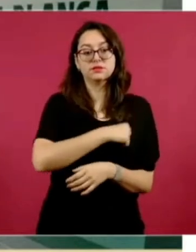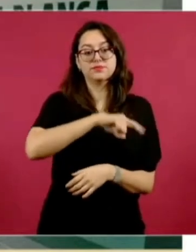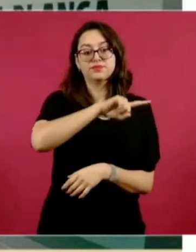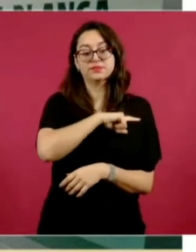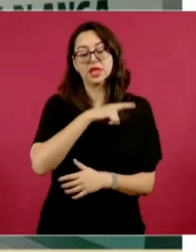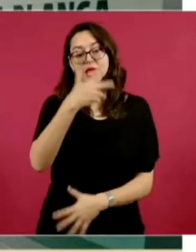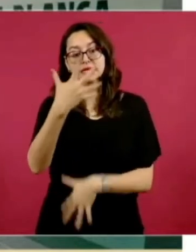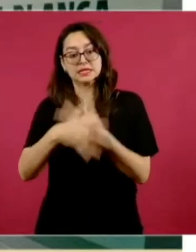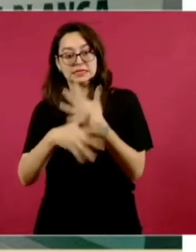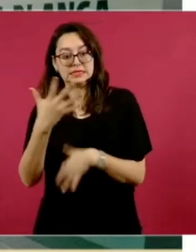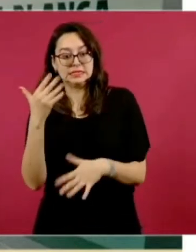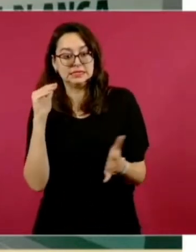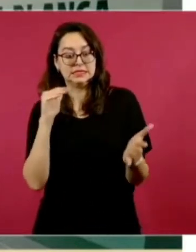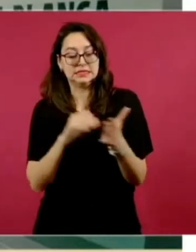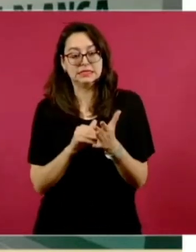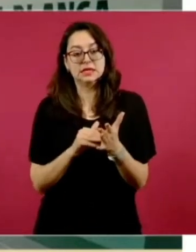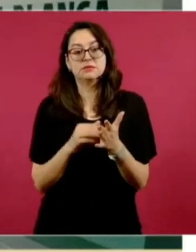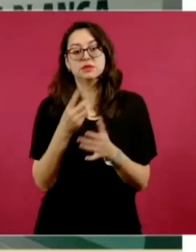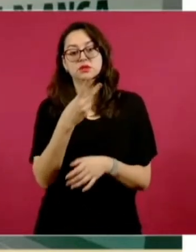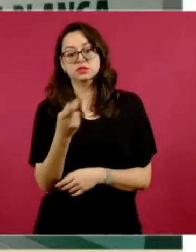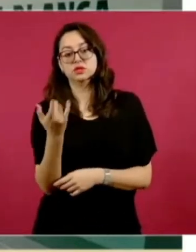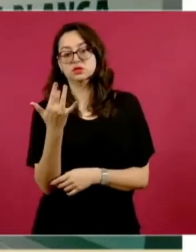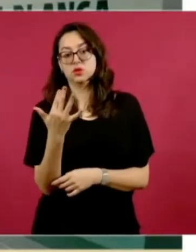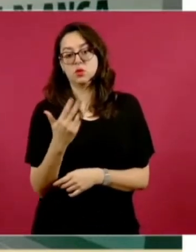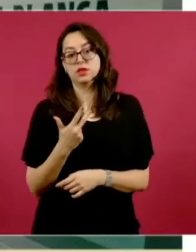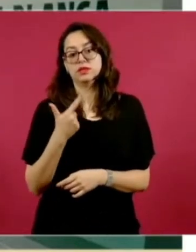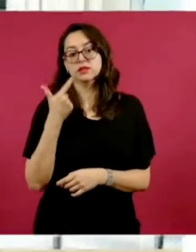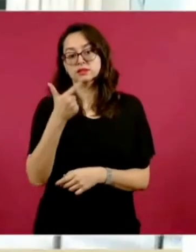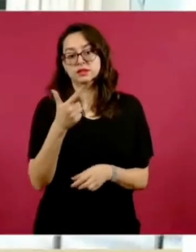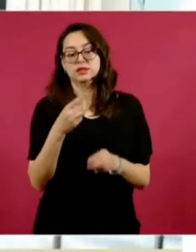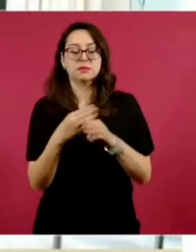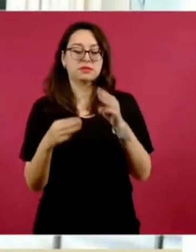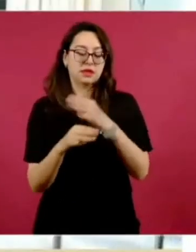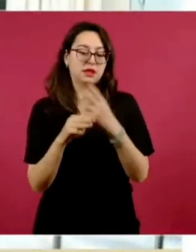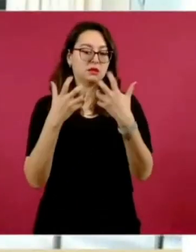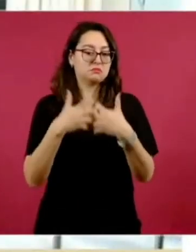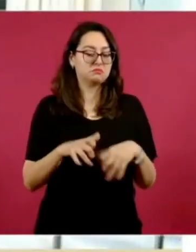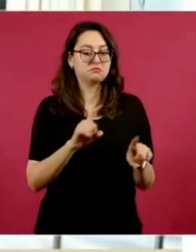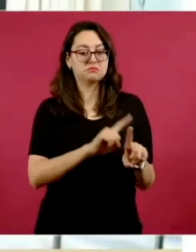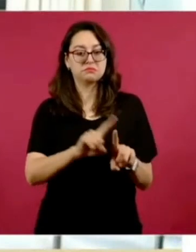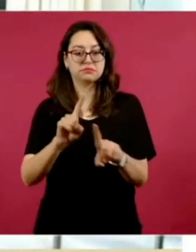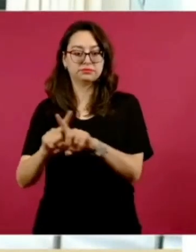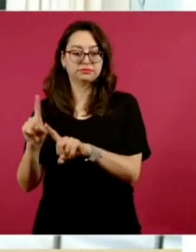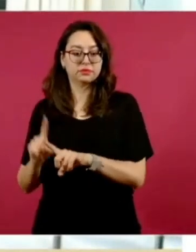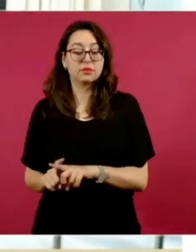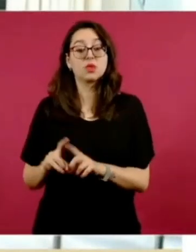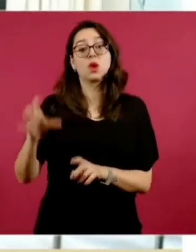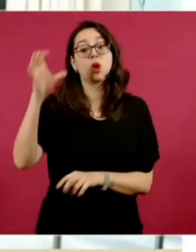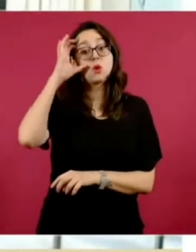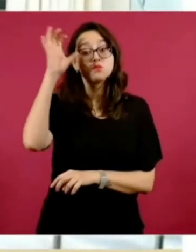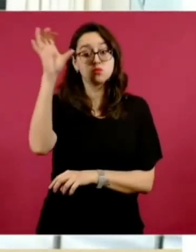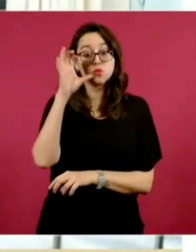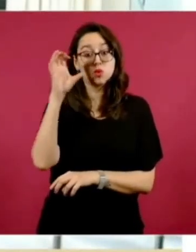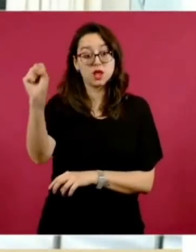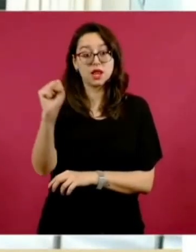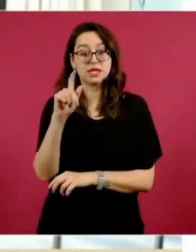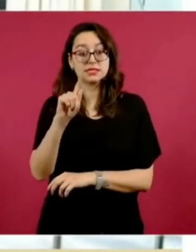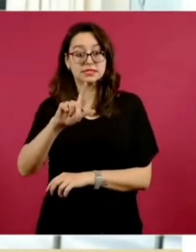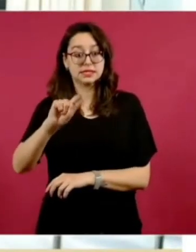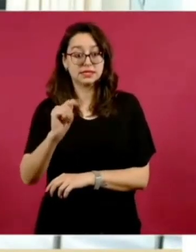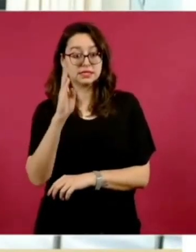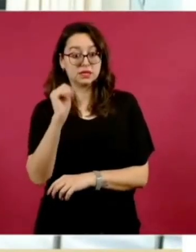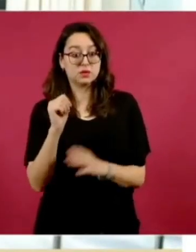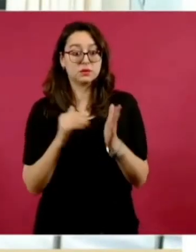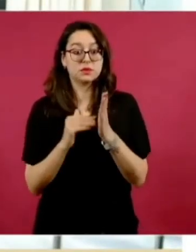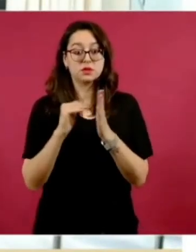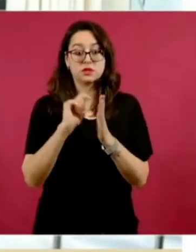15,257 equipos médicos adquiridos. La siguiente. En el caso de Morelos hubo una inversión de 79 millones de pesos en 46 centros de